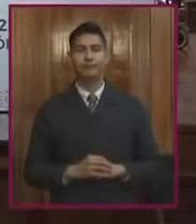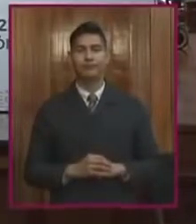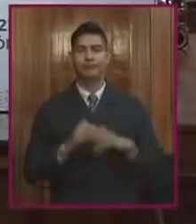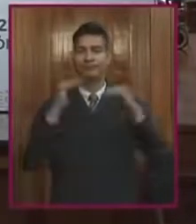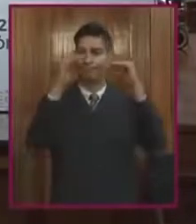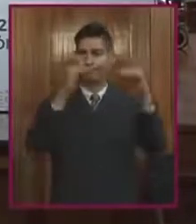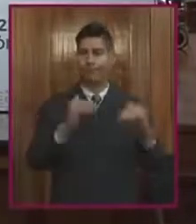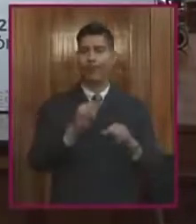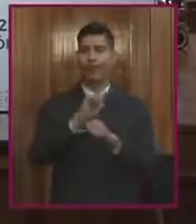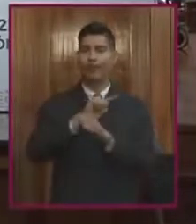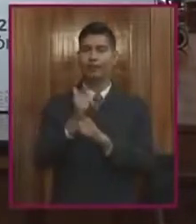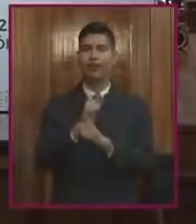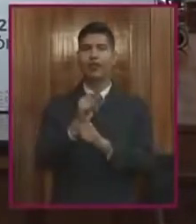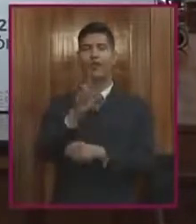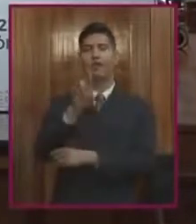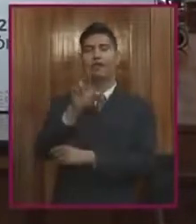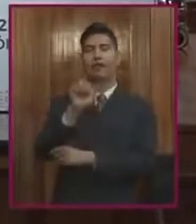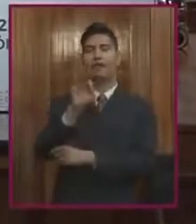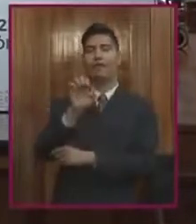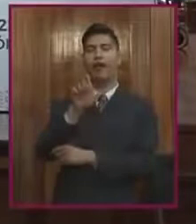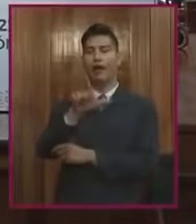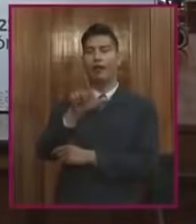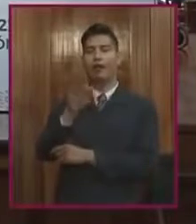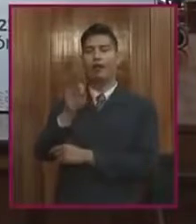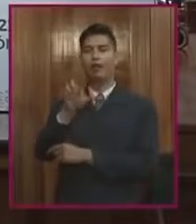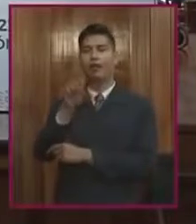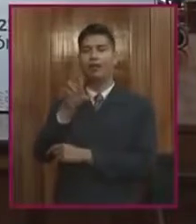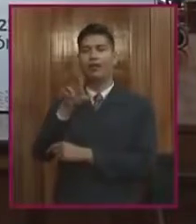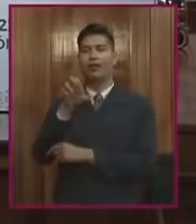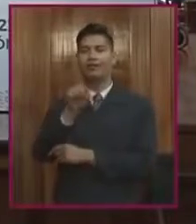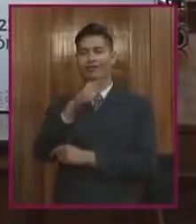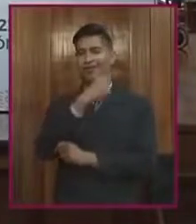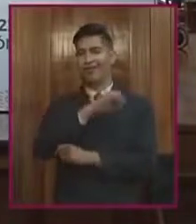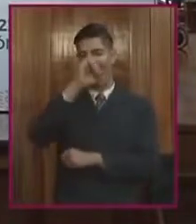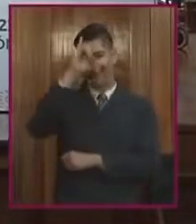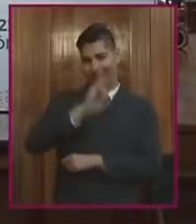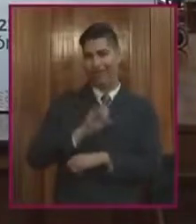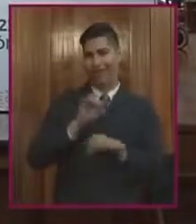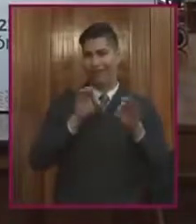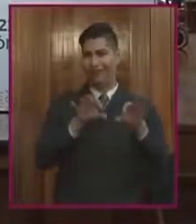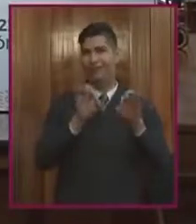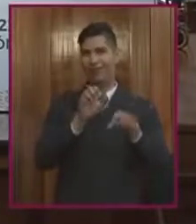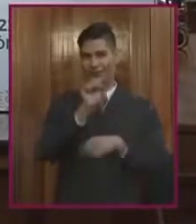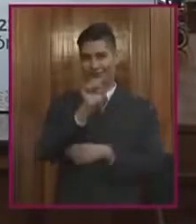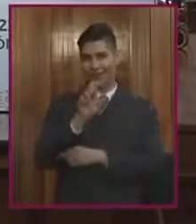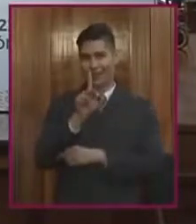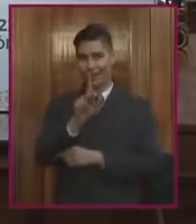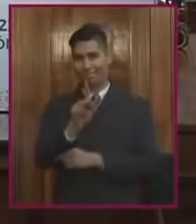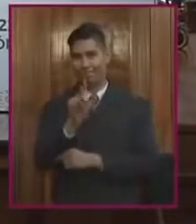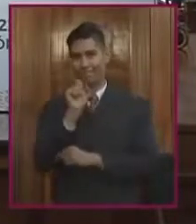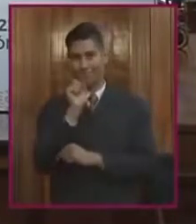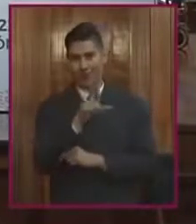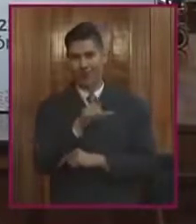Al licenciado Rafael Flores, jefe de la Oficina de la Secretaría de Educación Pública.